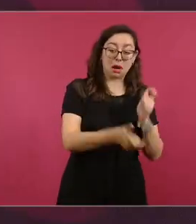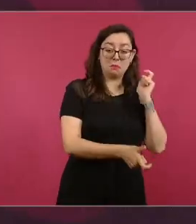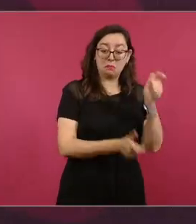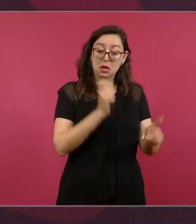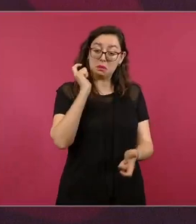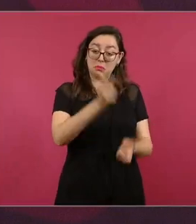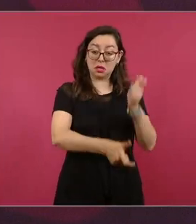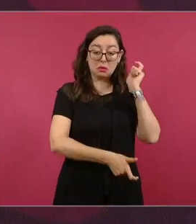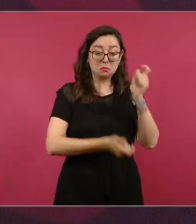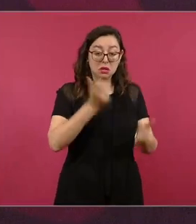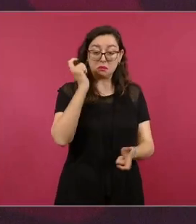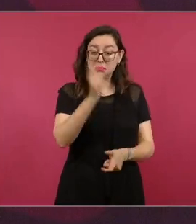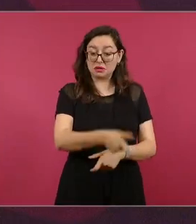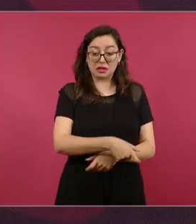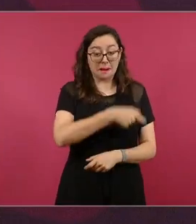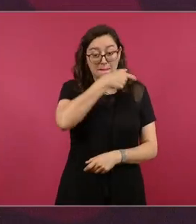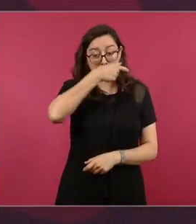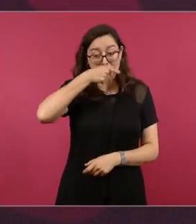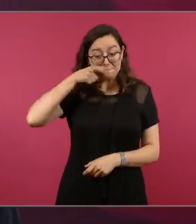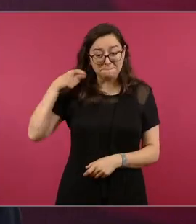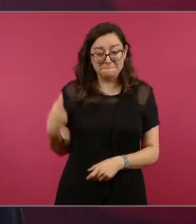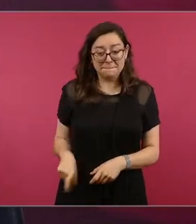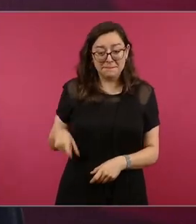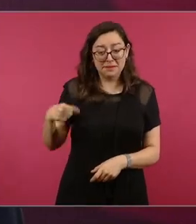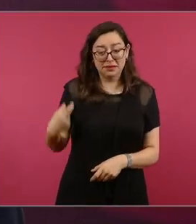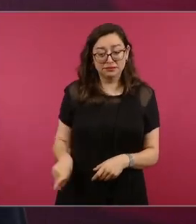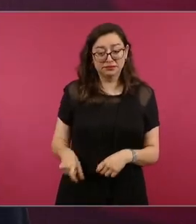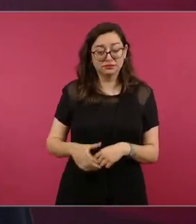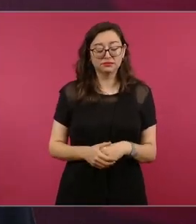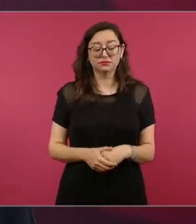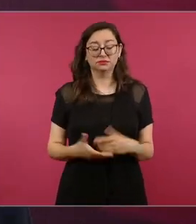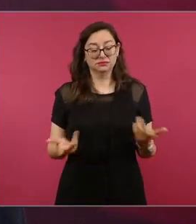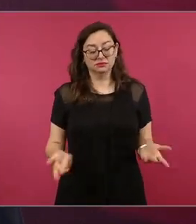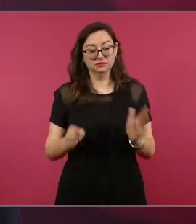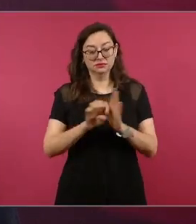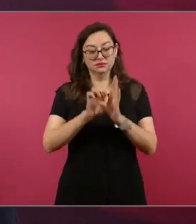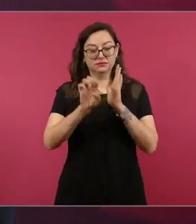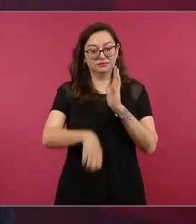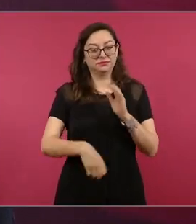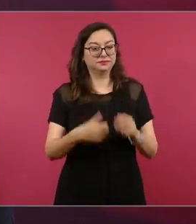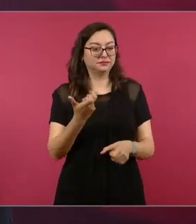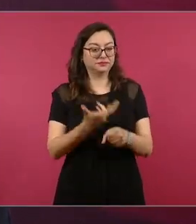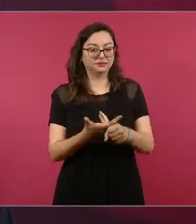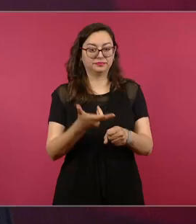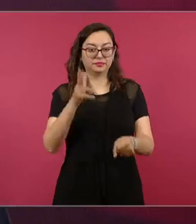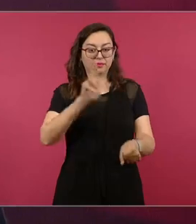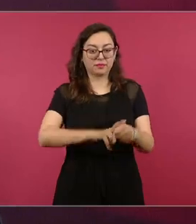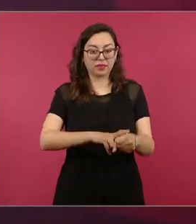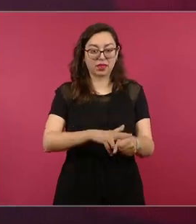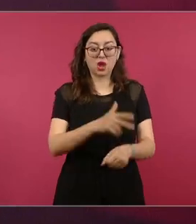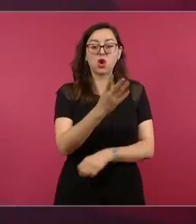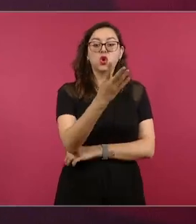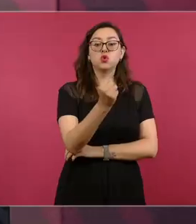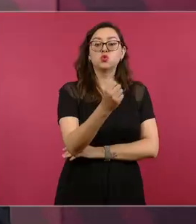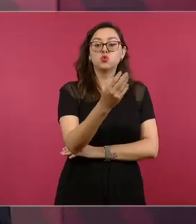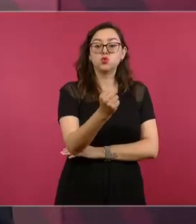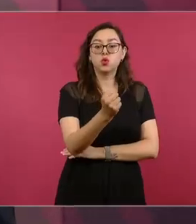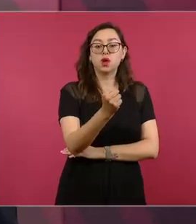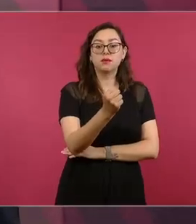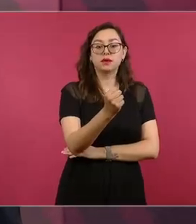hospitales 160 mil millones de pesos nueve hospitales